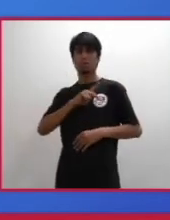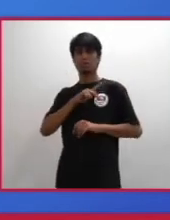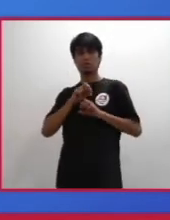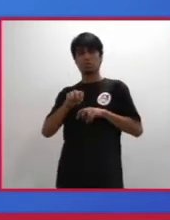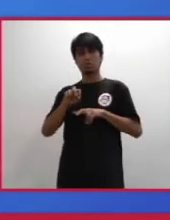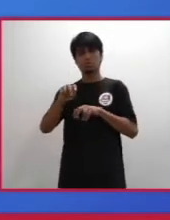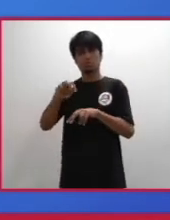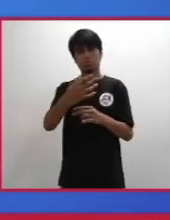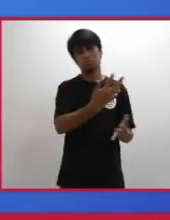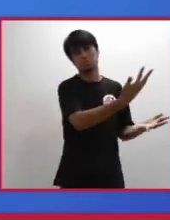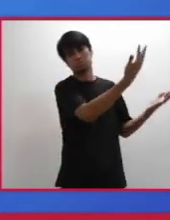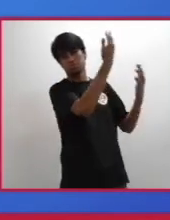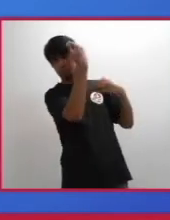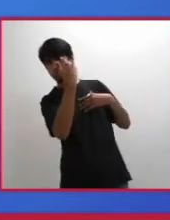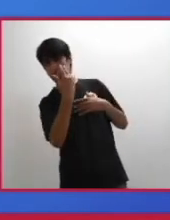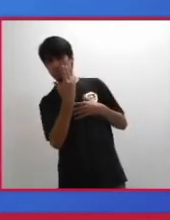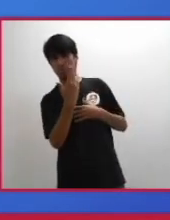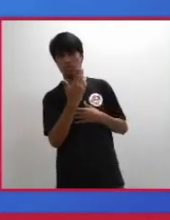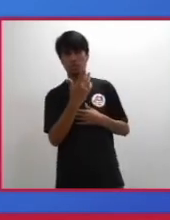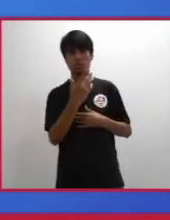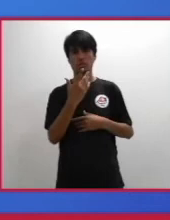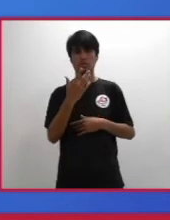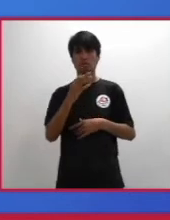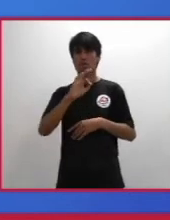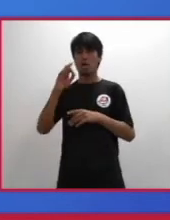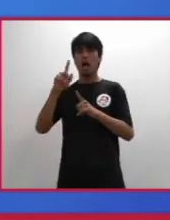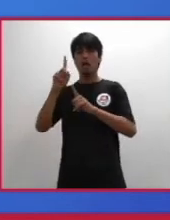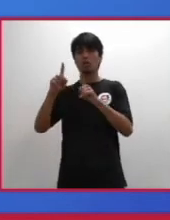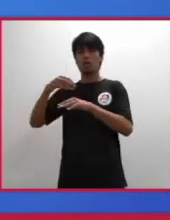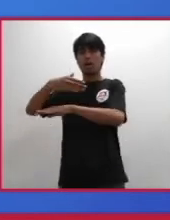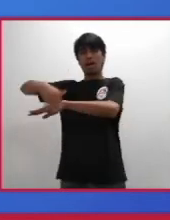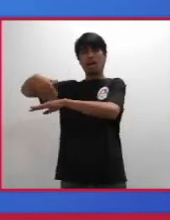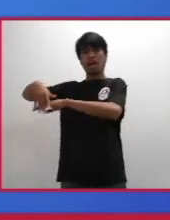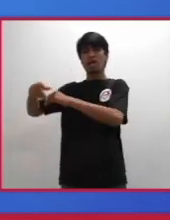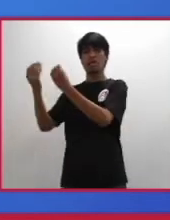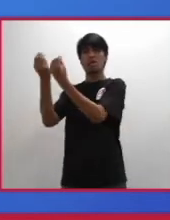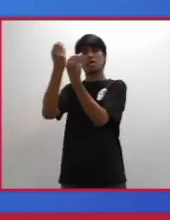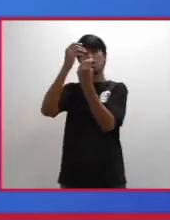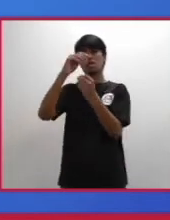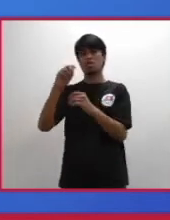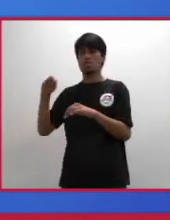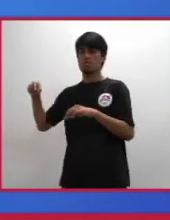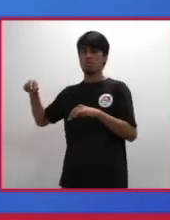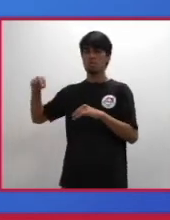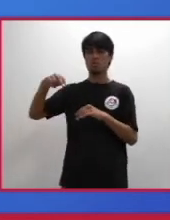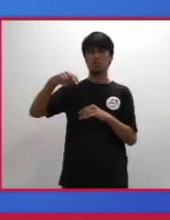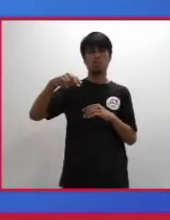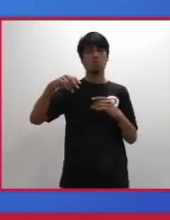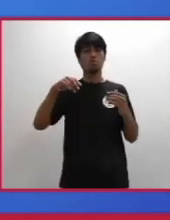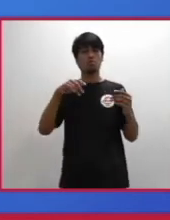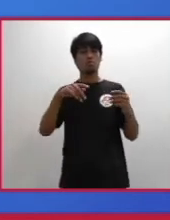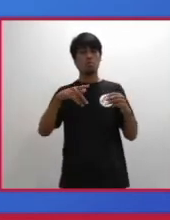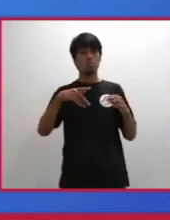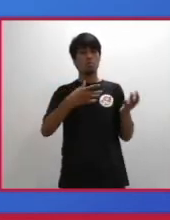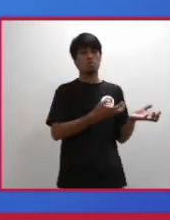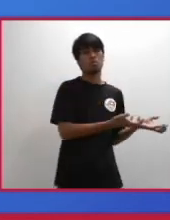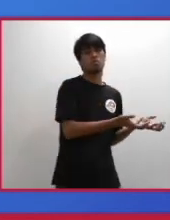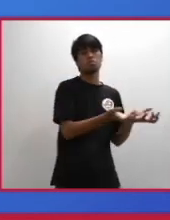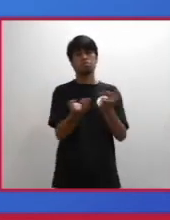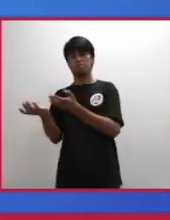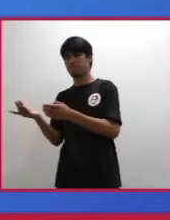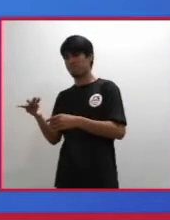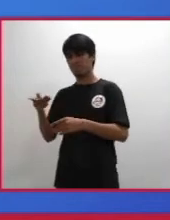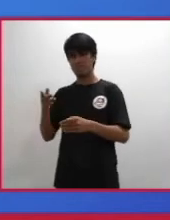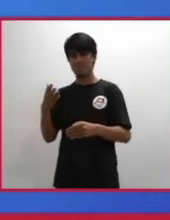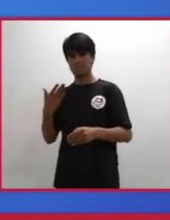existen personas ajenas a la obra que son heridas también. Algún impacto social